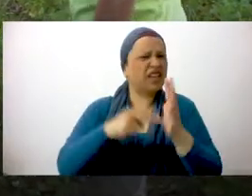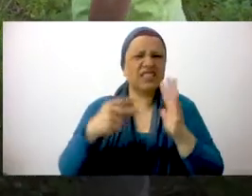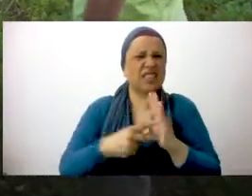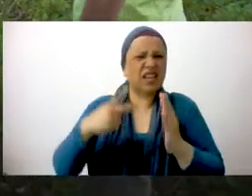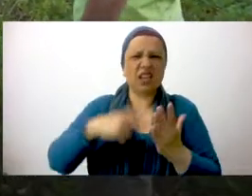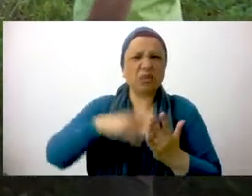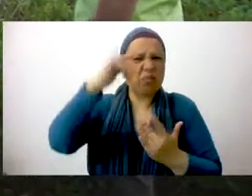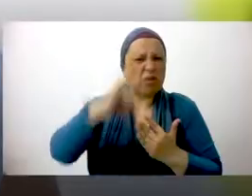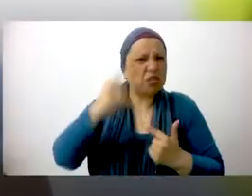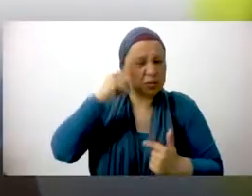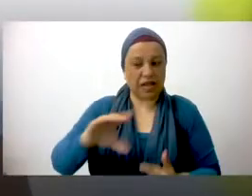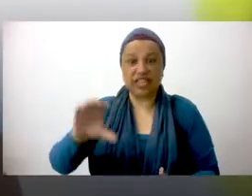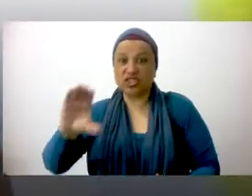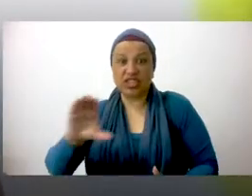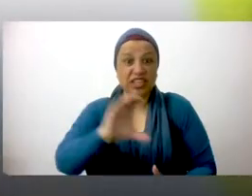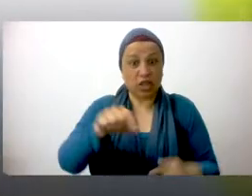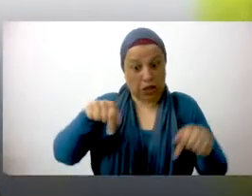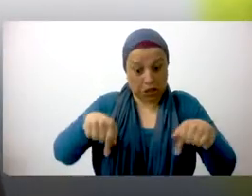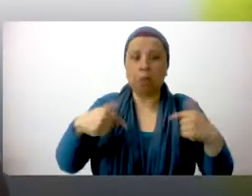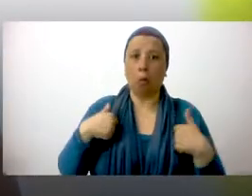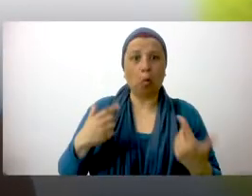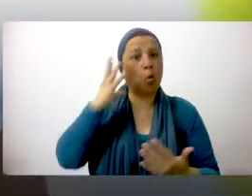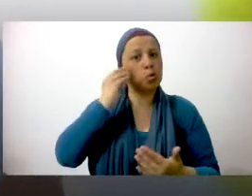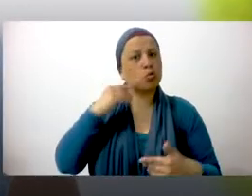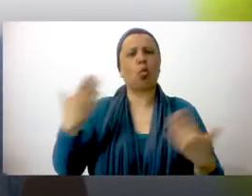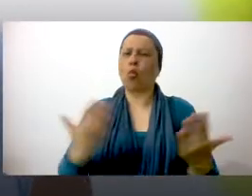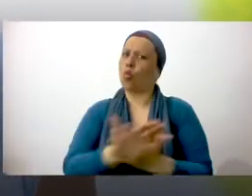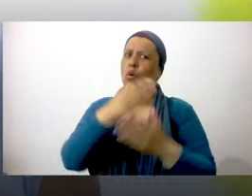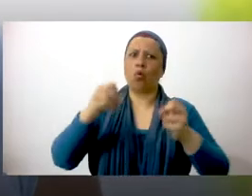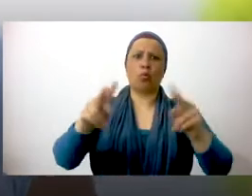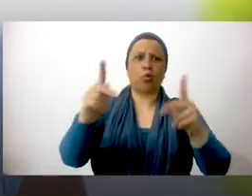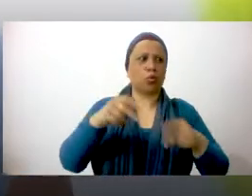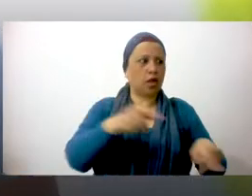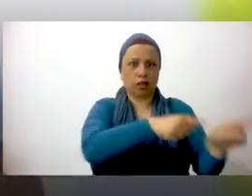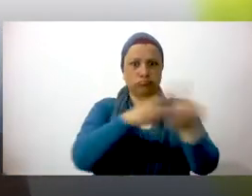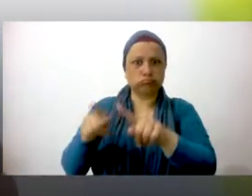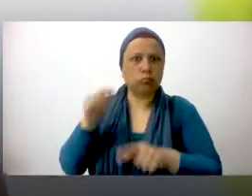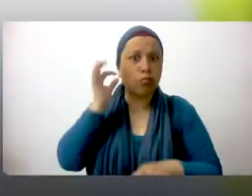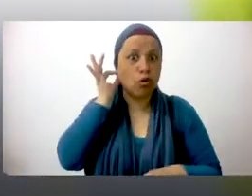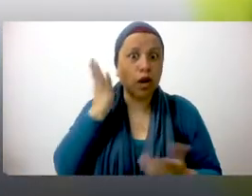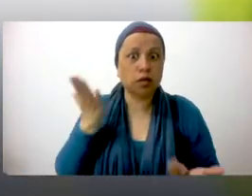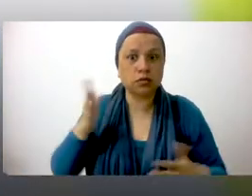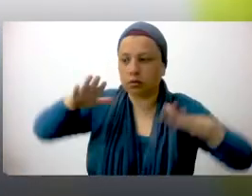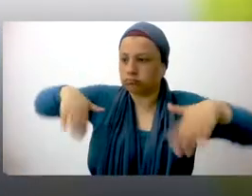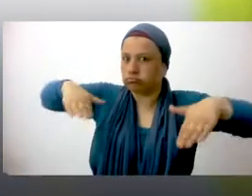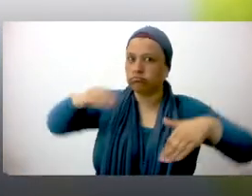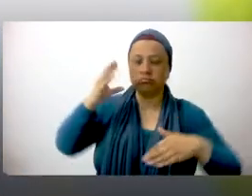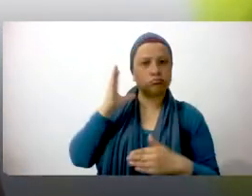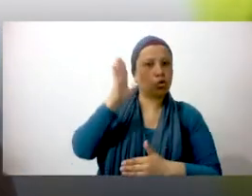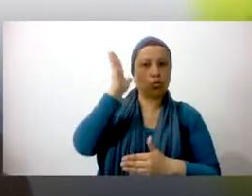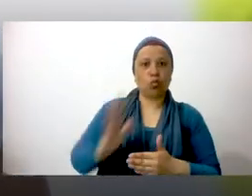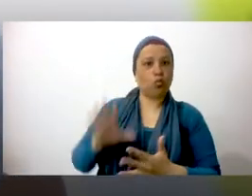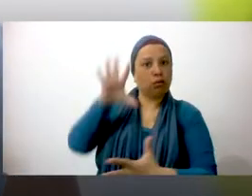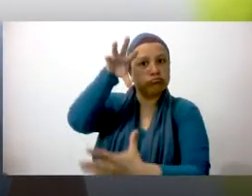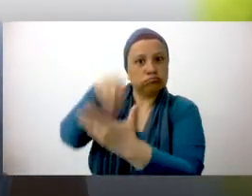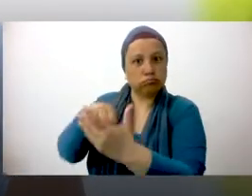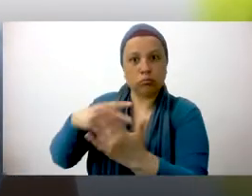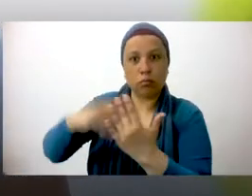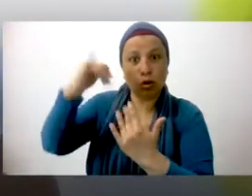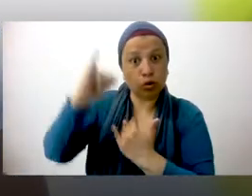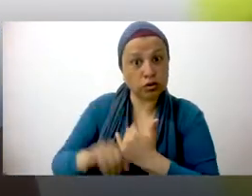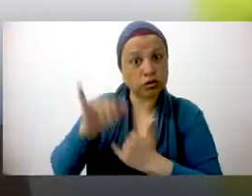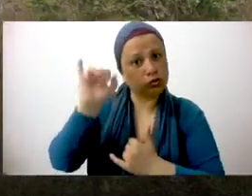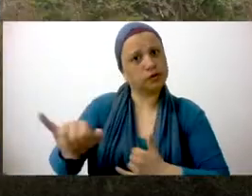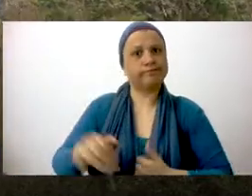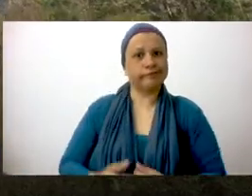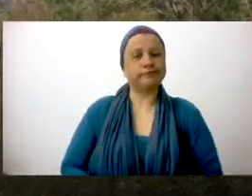un país. ¿Qué ha significado el programa de conjunto aquí en Chinaquichá? Creo que una nueva oportunidad para las mujeres, ya que nunca